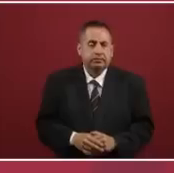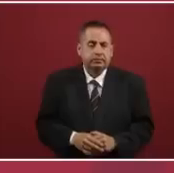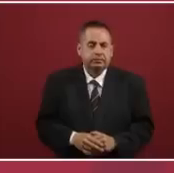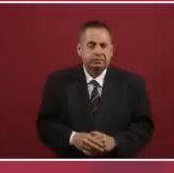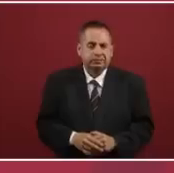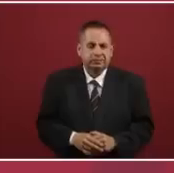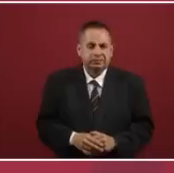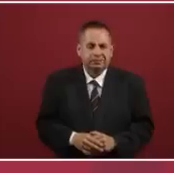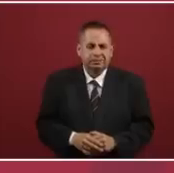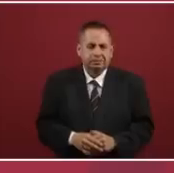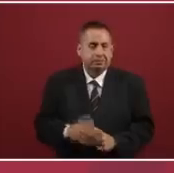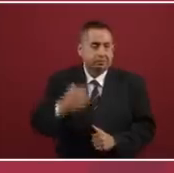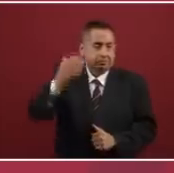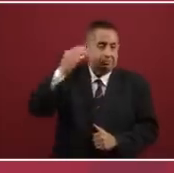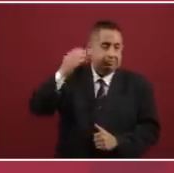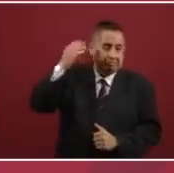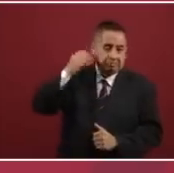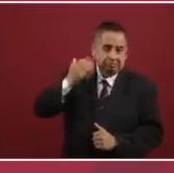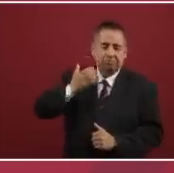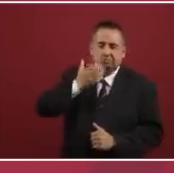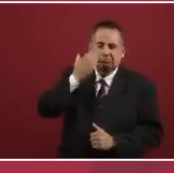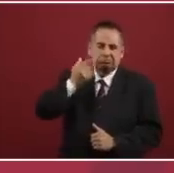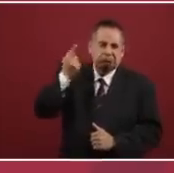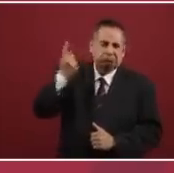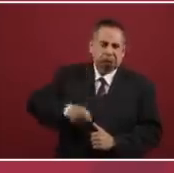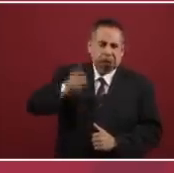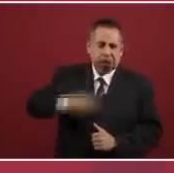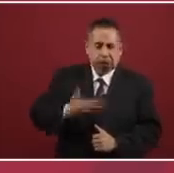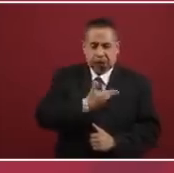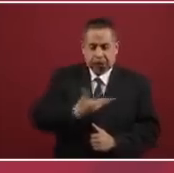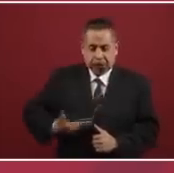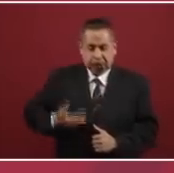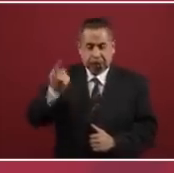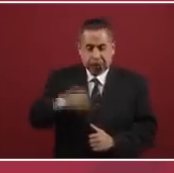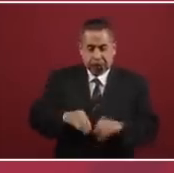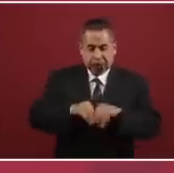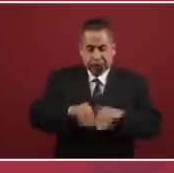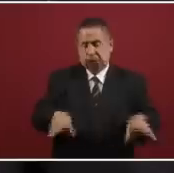así se acostumbraba antes.